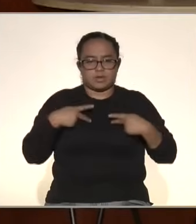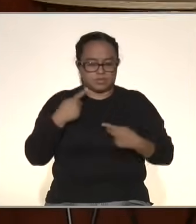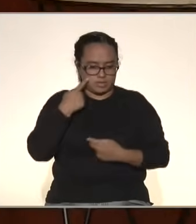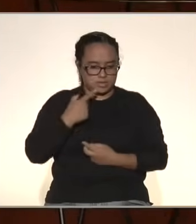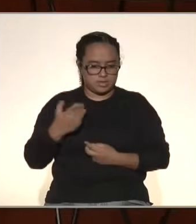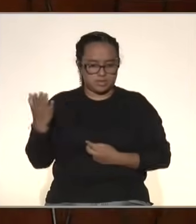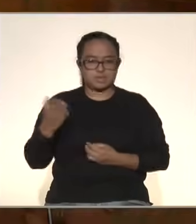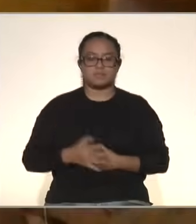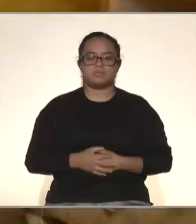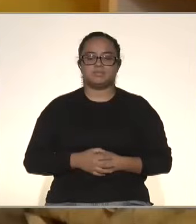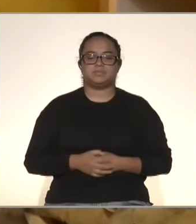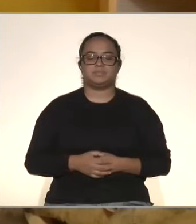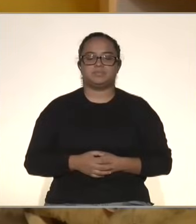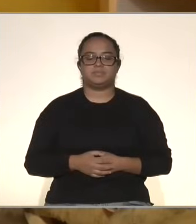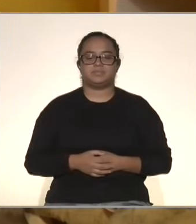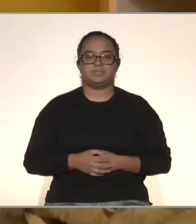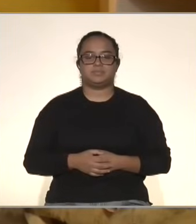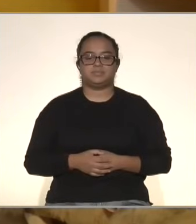siguiente.